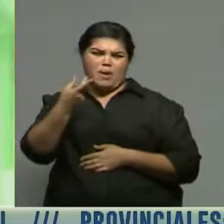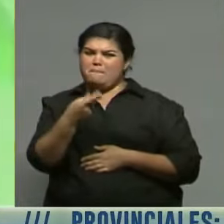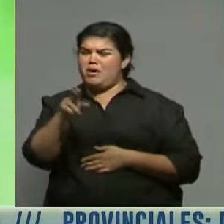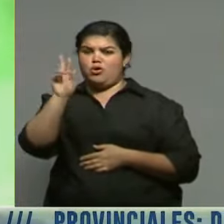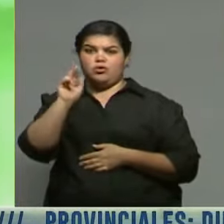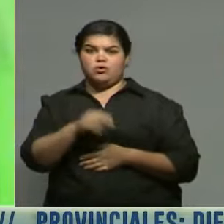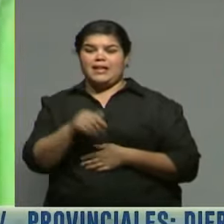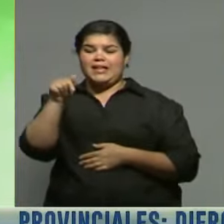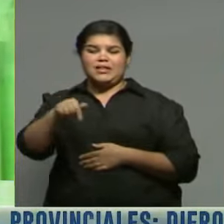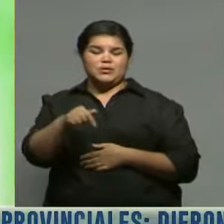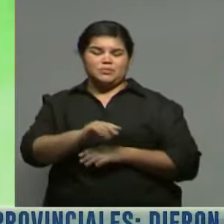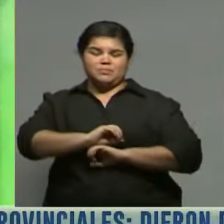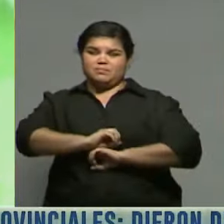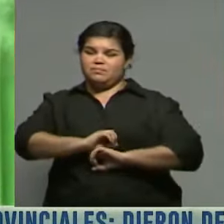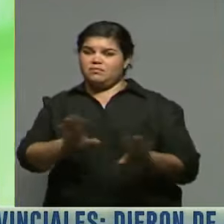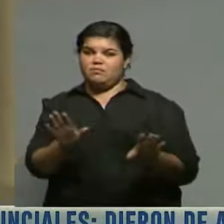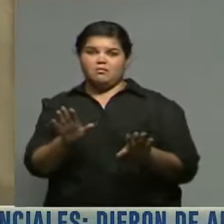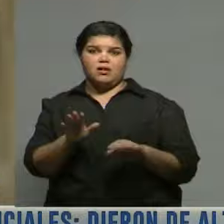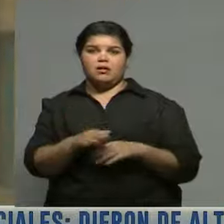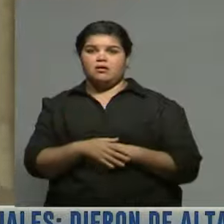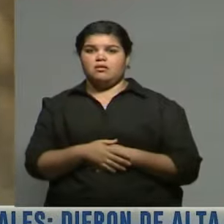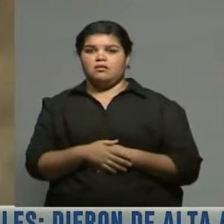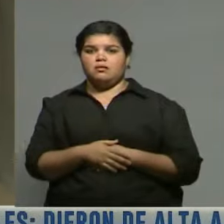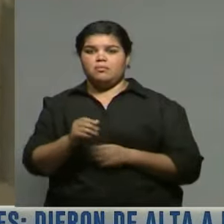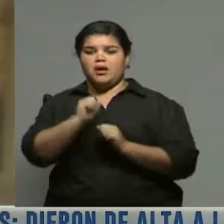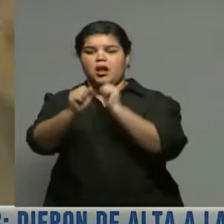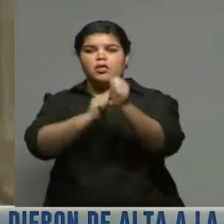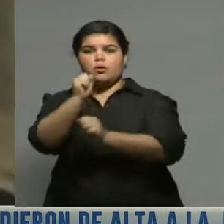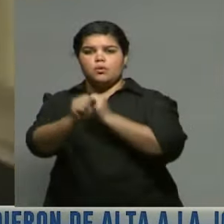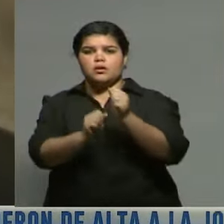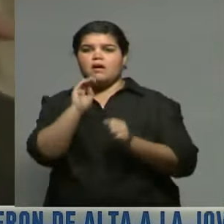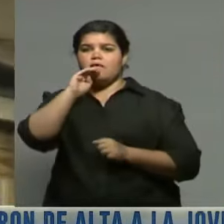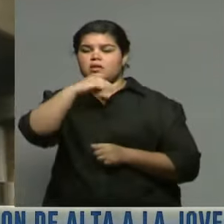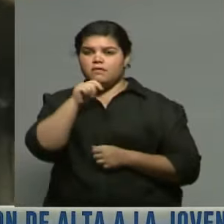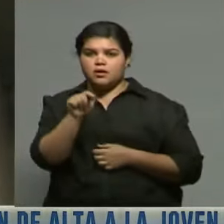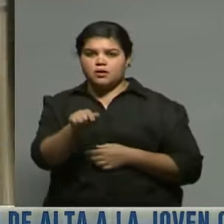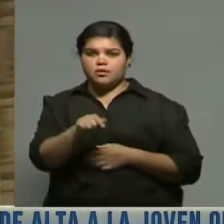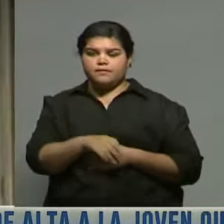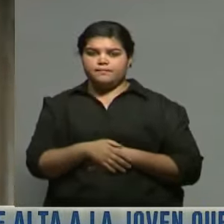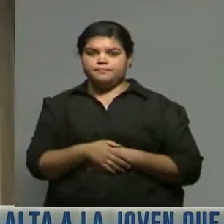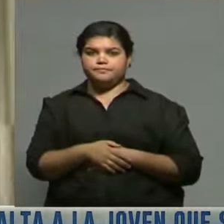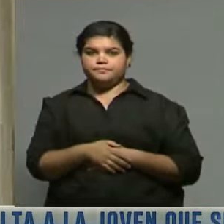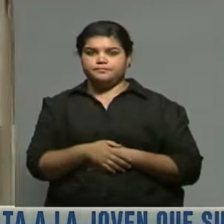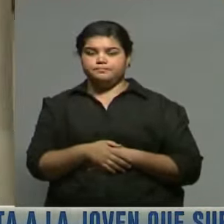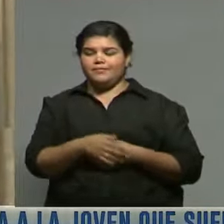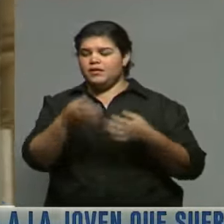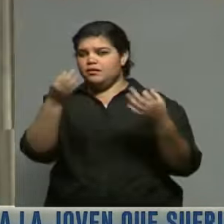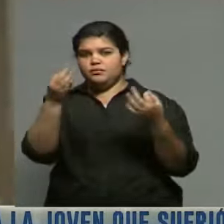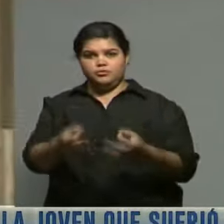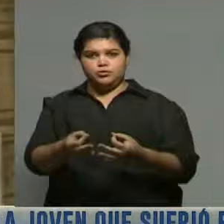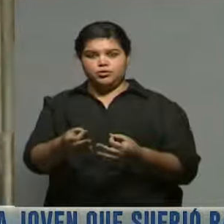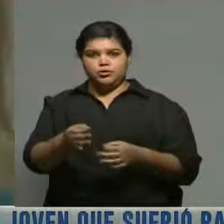ser perjudicial totalmente para la industria vitivinícola. Evidentemente, los